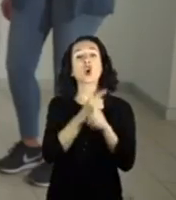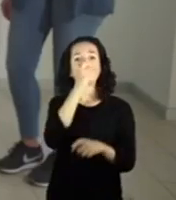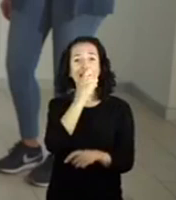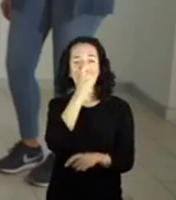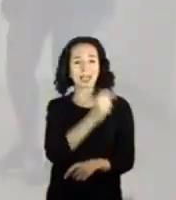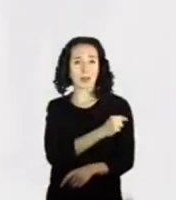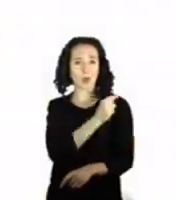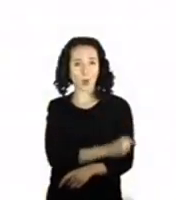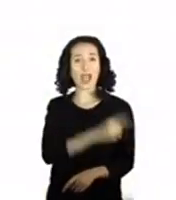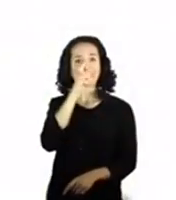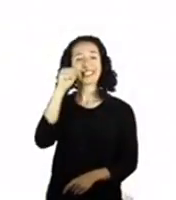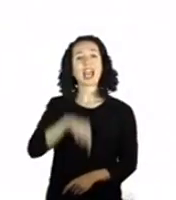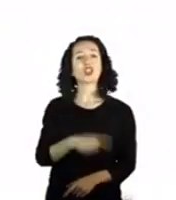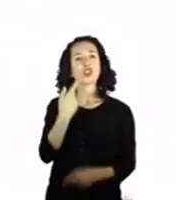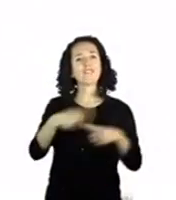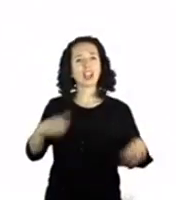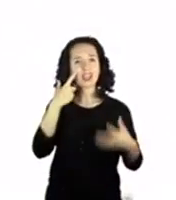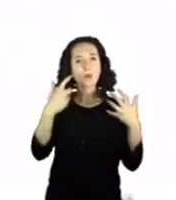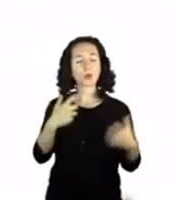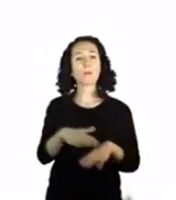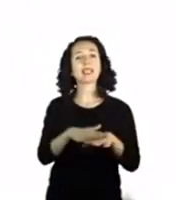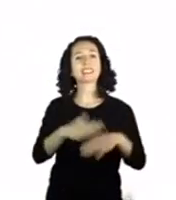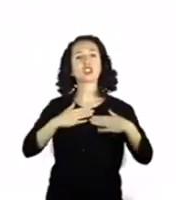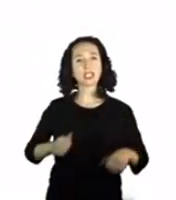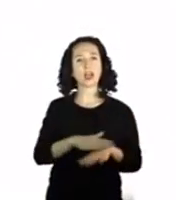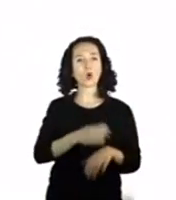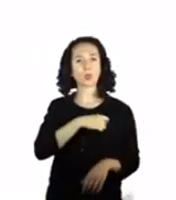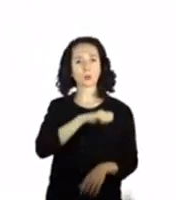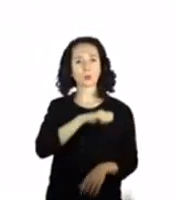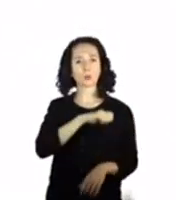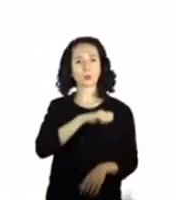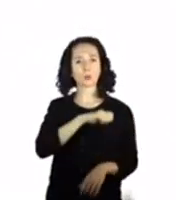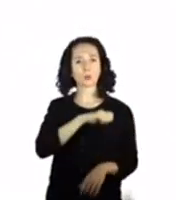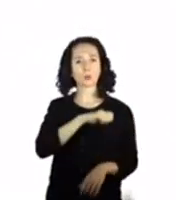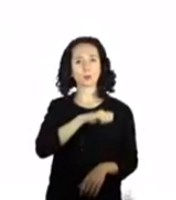frente a la gripe. Este año marcamos la diferencia. Ministerio de Sanidad, Gobierno de España.